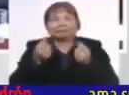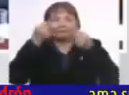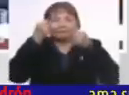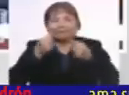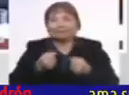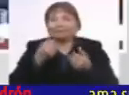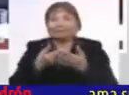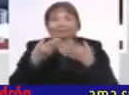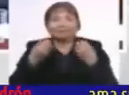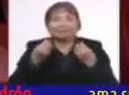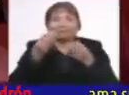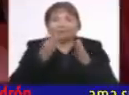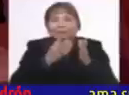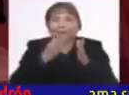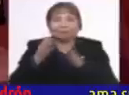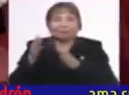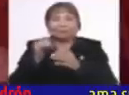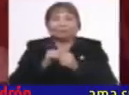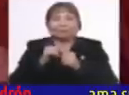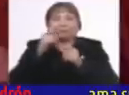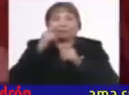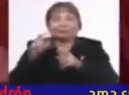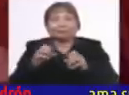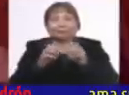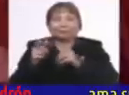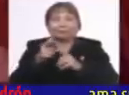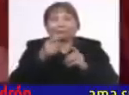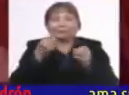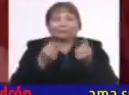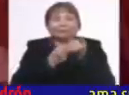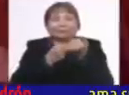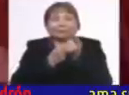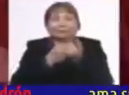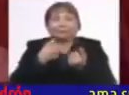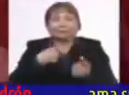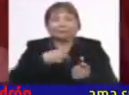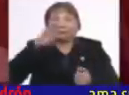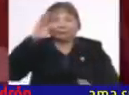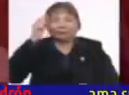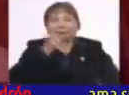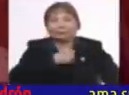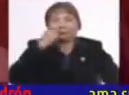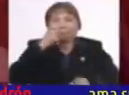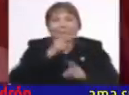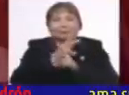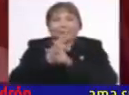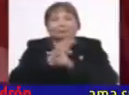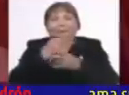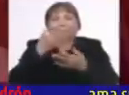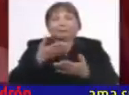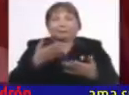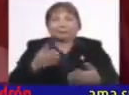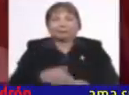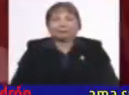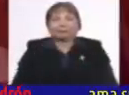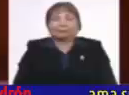cómo se iba a replantear también el tema operativo cómo se iba a reforzar además a nuestra policía el cuidado en los protocolos